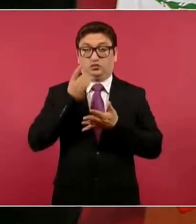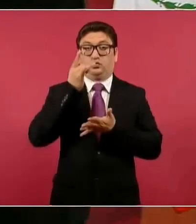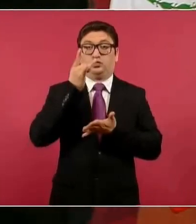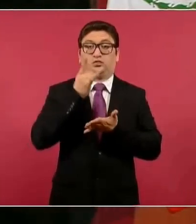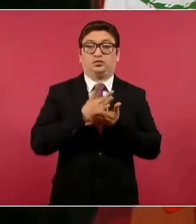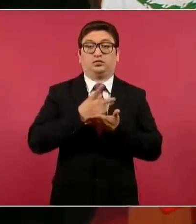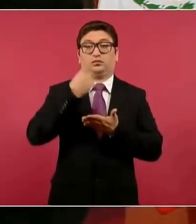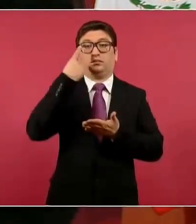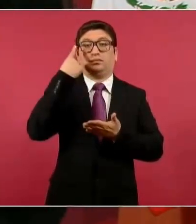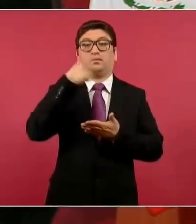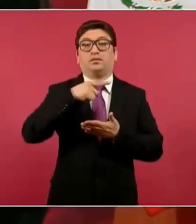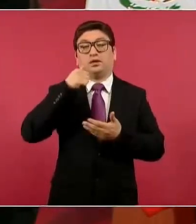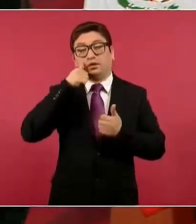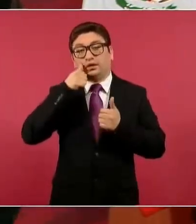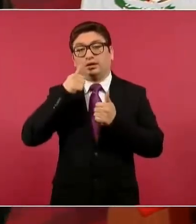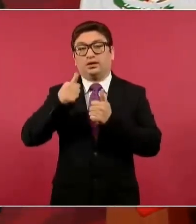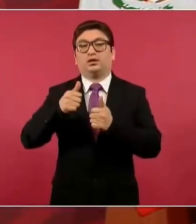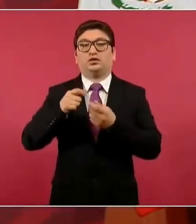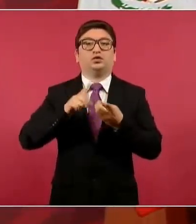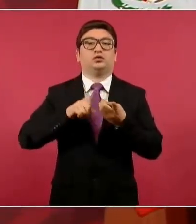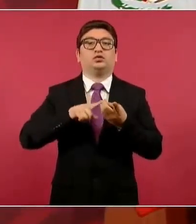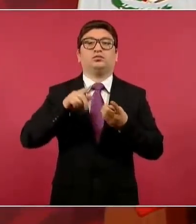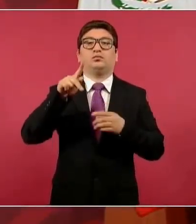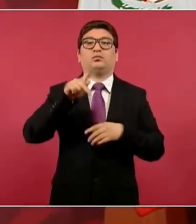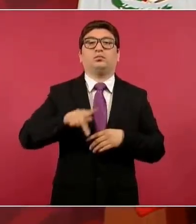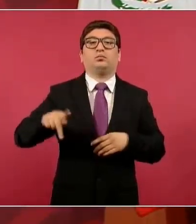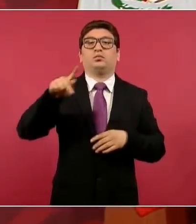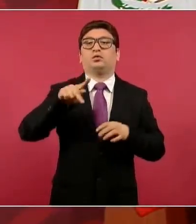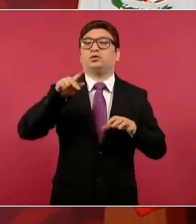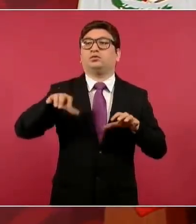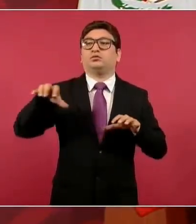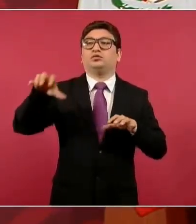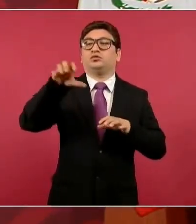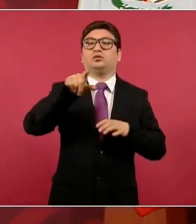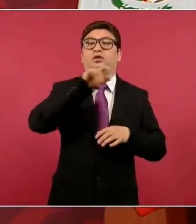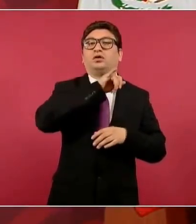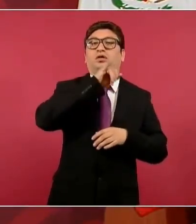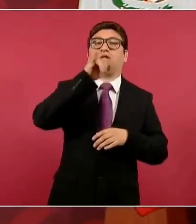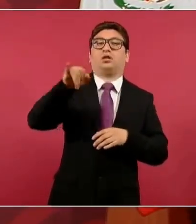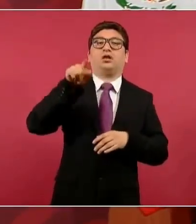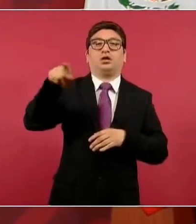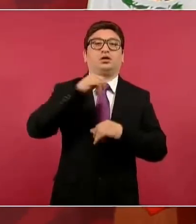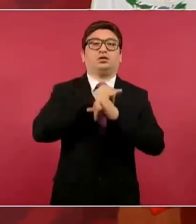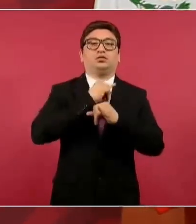solo para atender los pueblos en donde no hay internet,